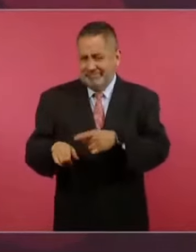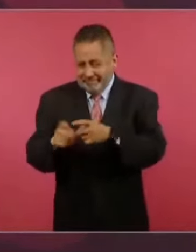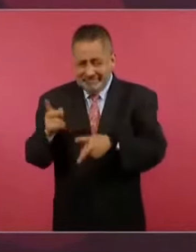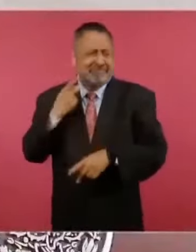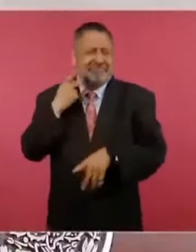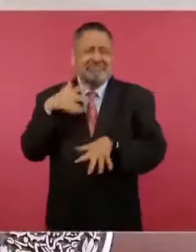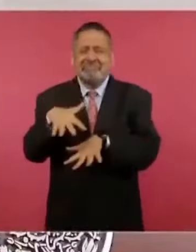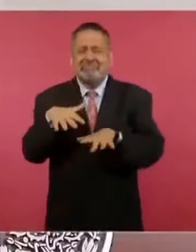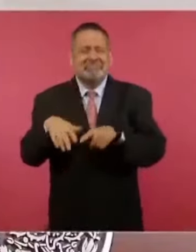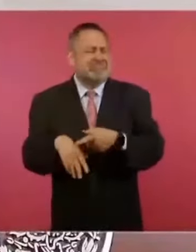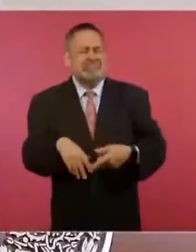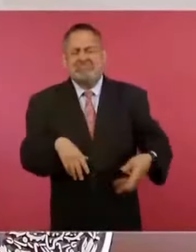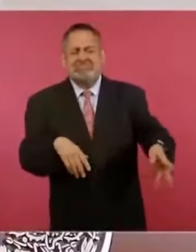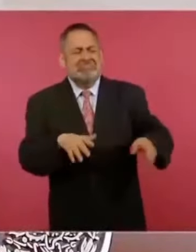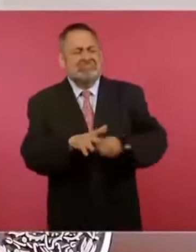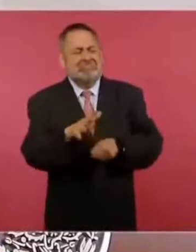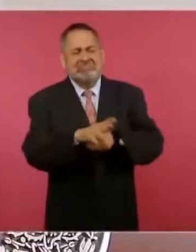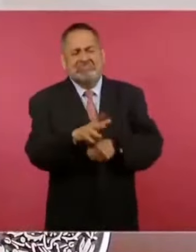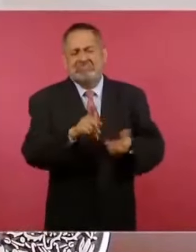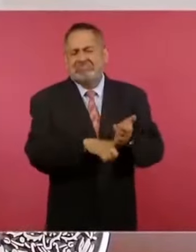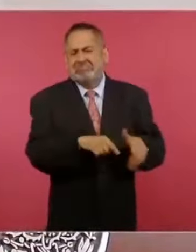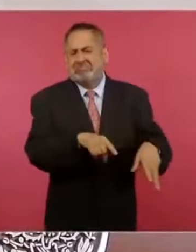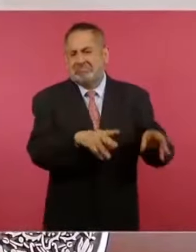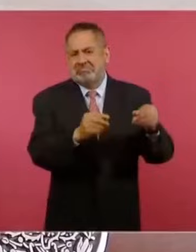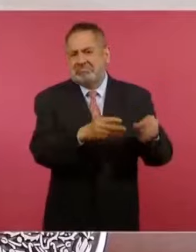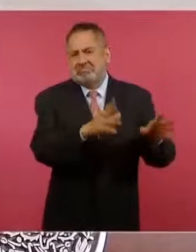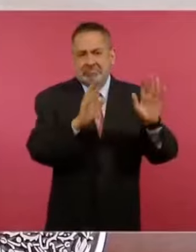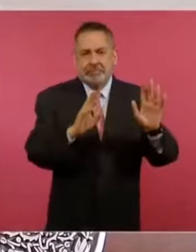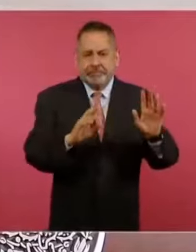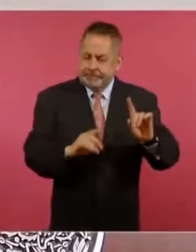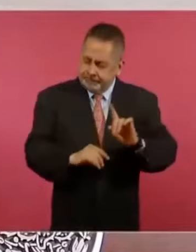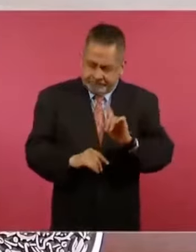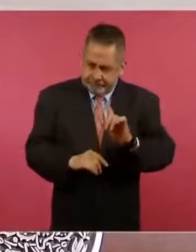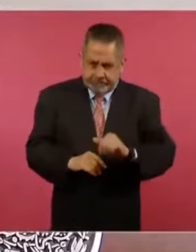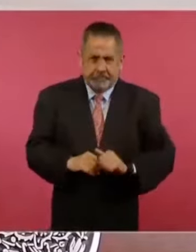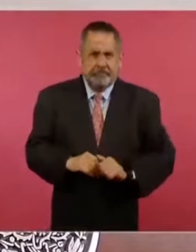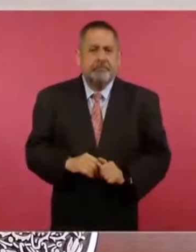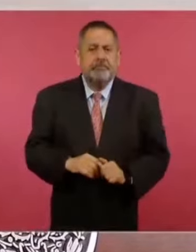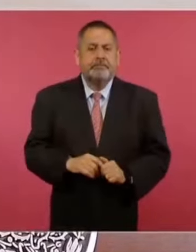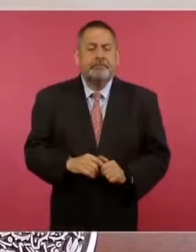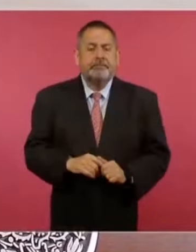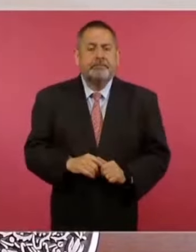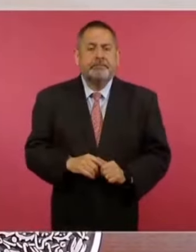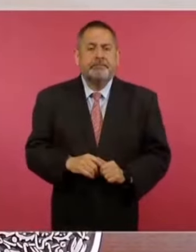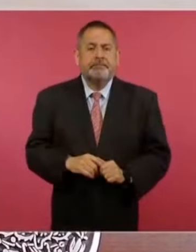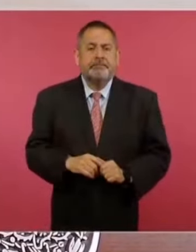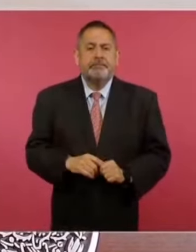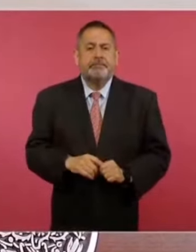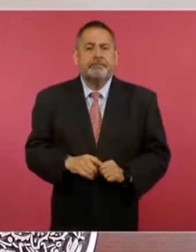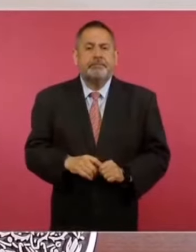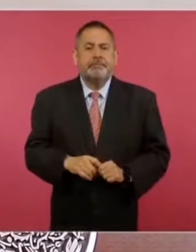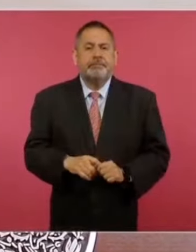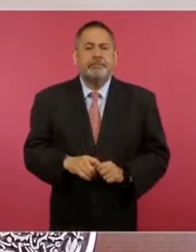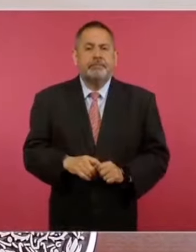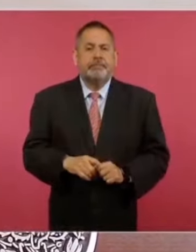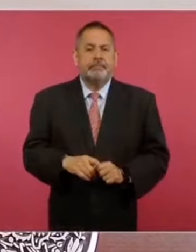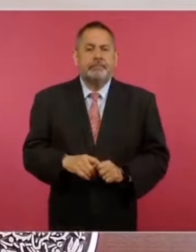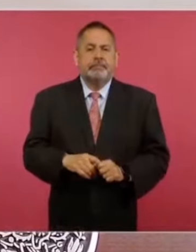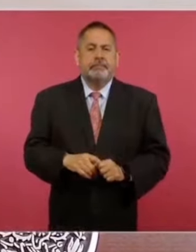no